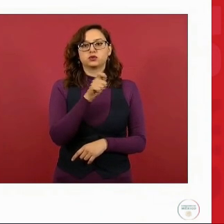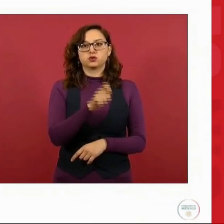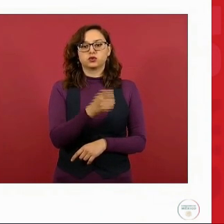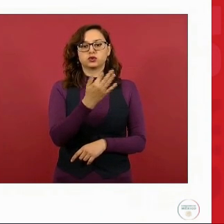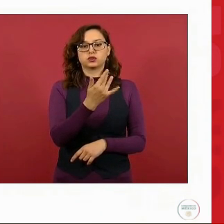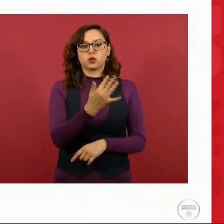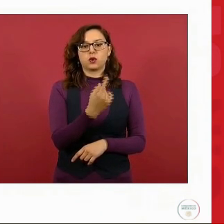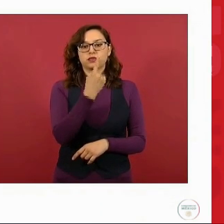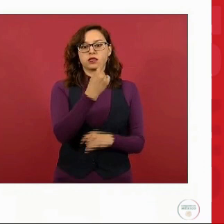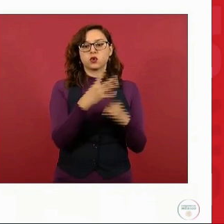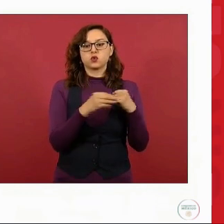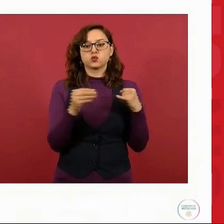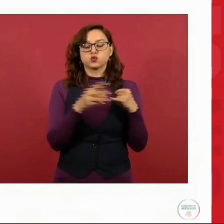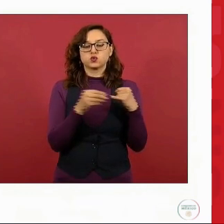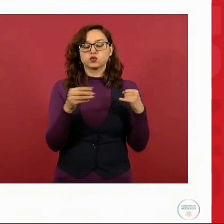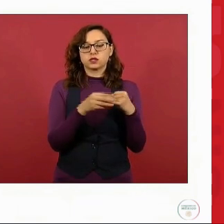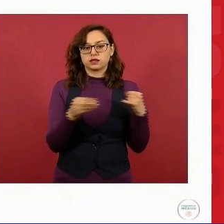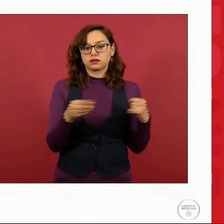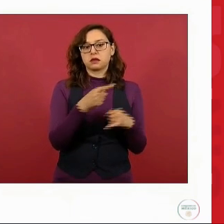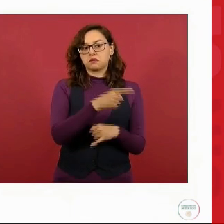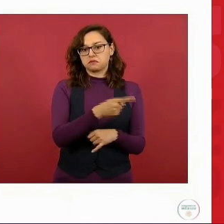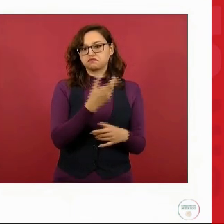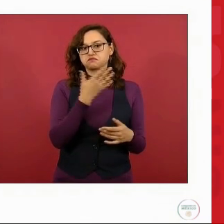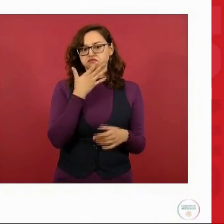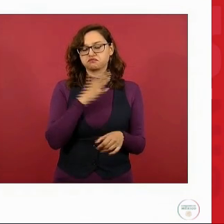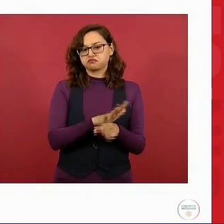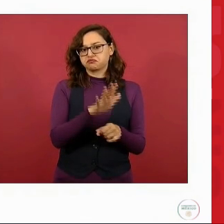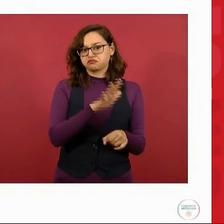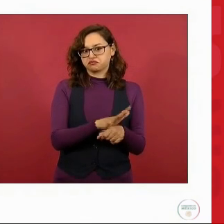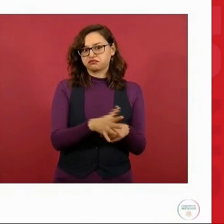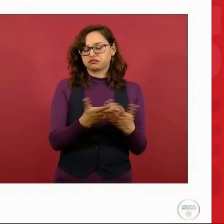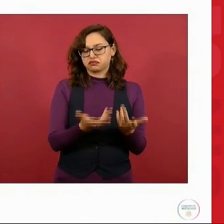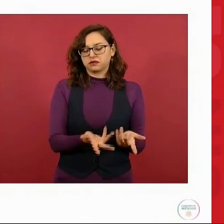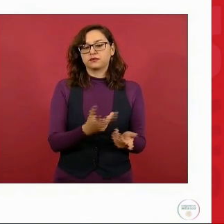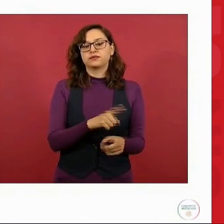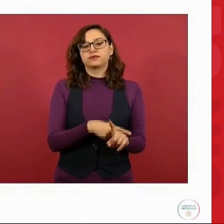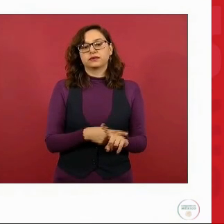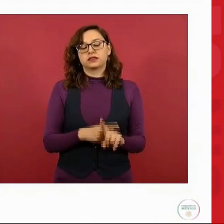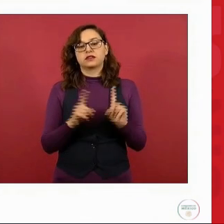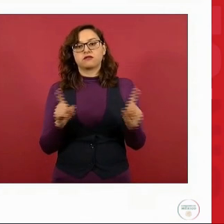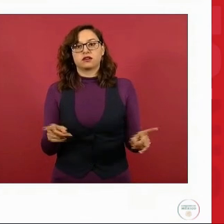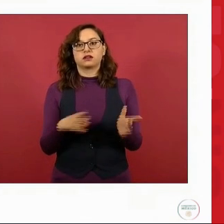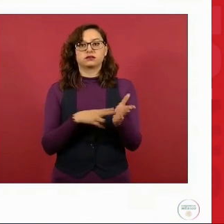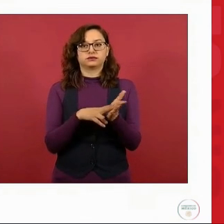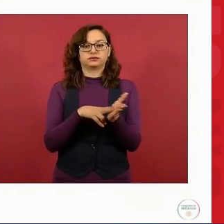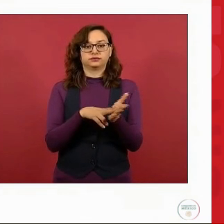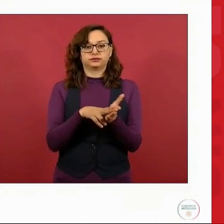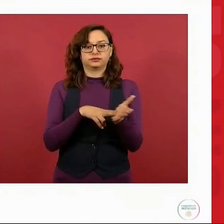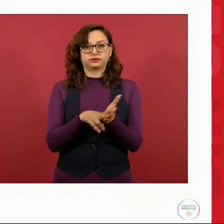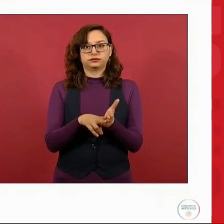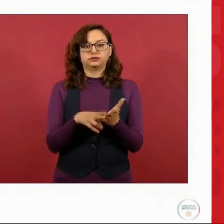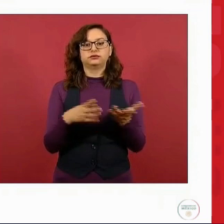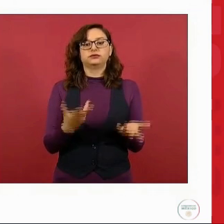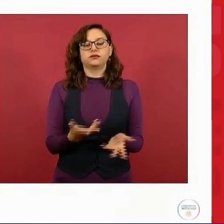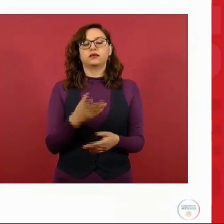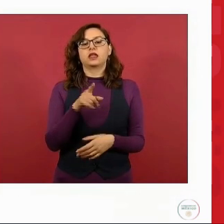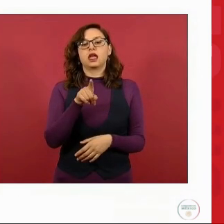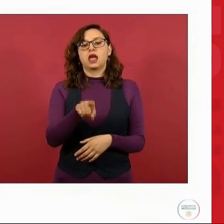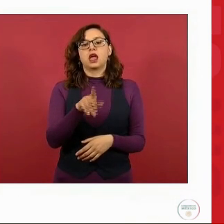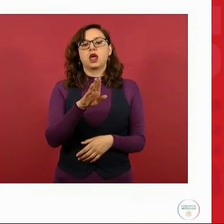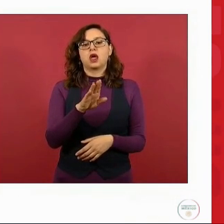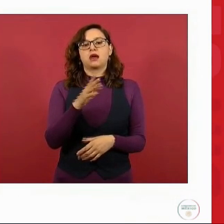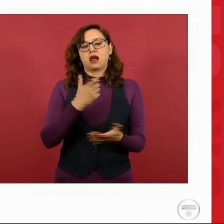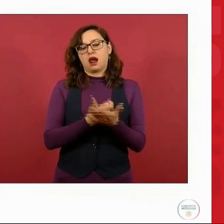con 51 centavos. Por último, el diésel, Quick Gas, tiene un precio al público 24 pesos con 99 centavos por